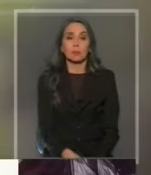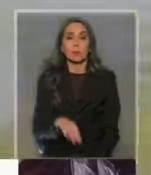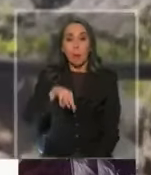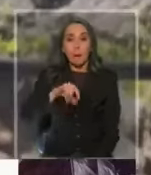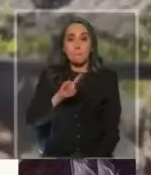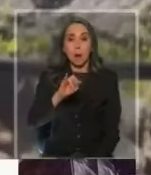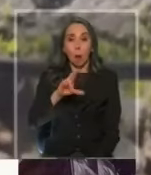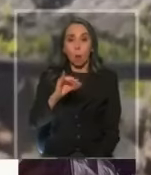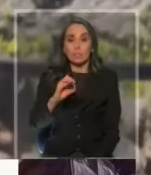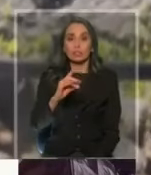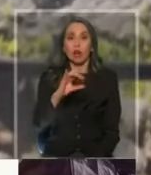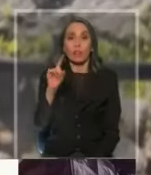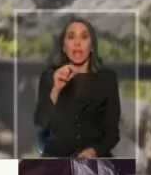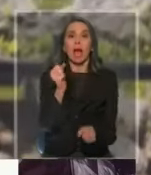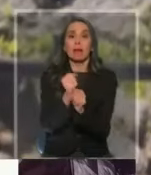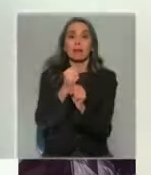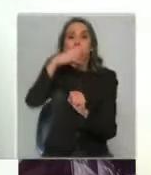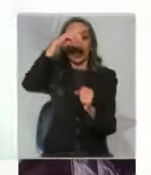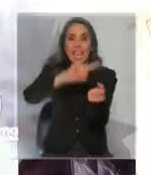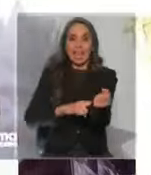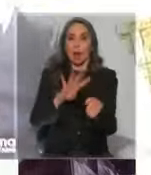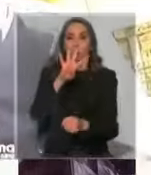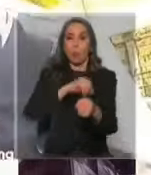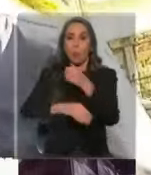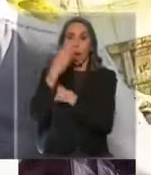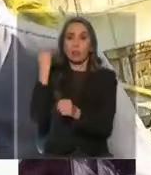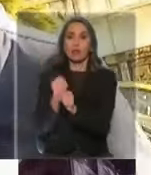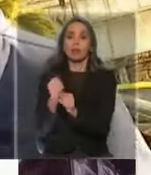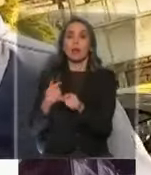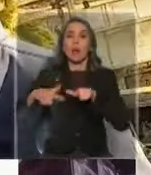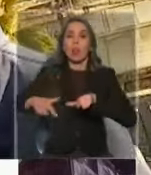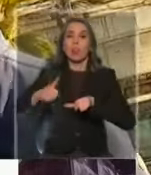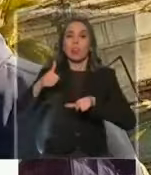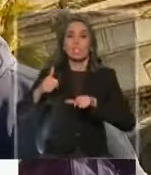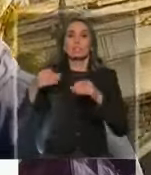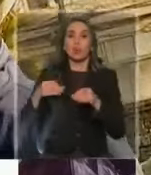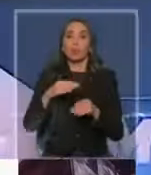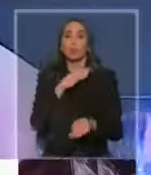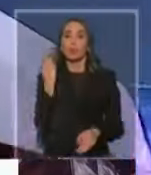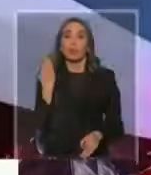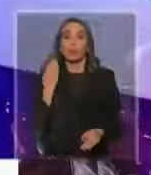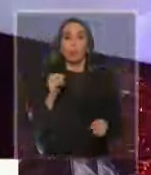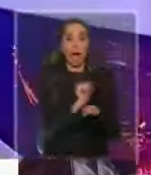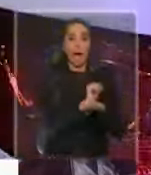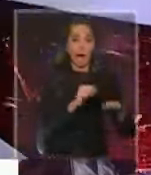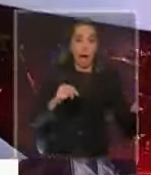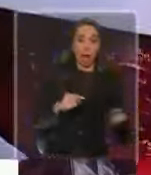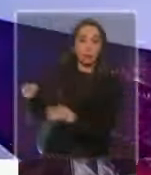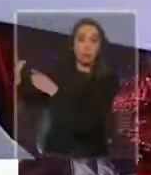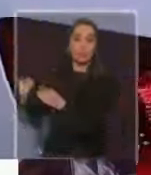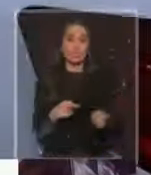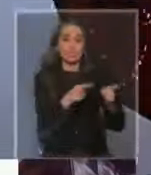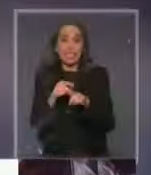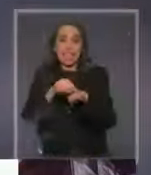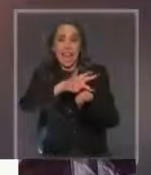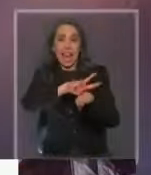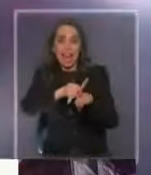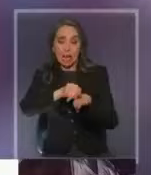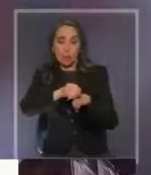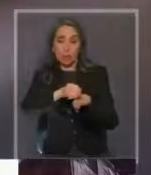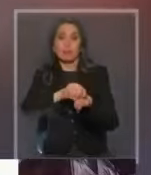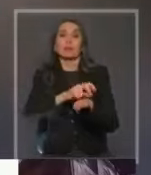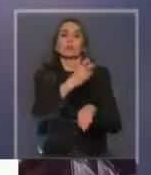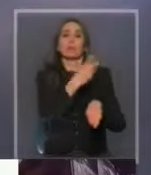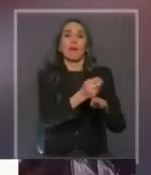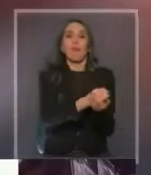Mauricio Díaz, electricista y hace 4 años en la Dirección de Seguridad, murió atropellado durante una persecución a delincuentes que habían robado